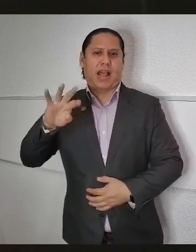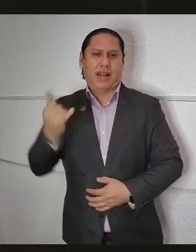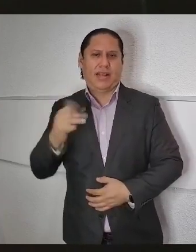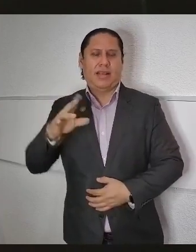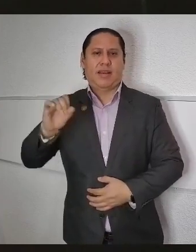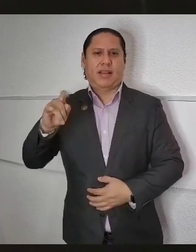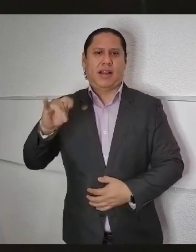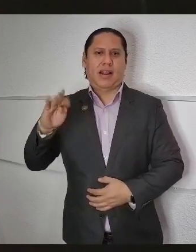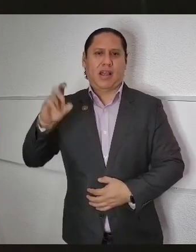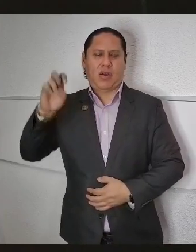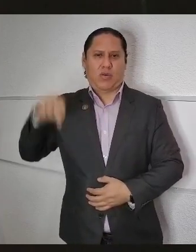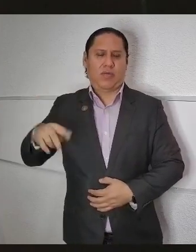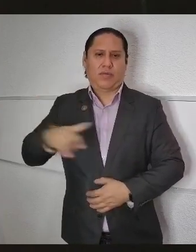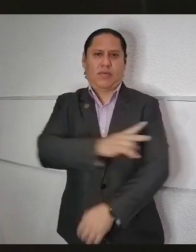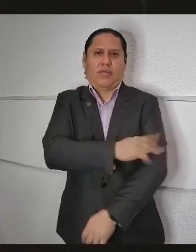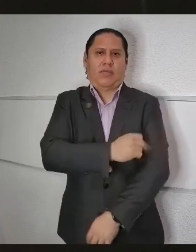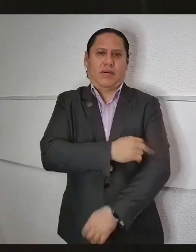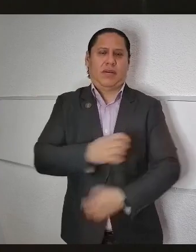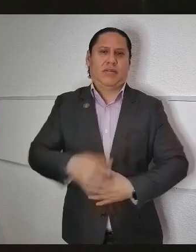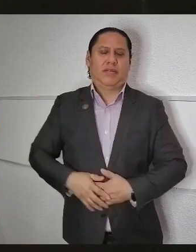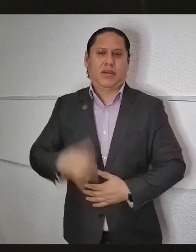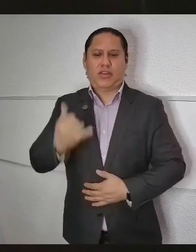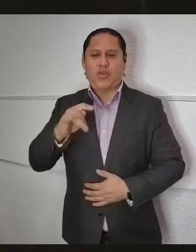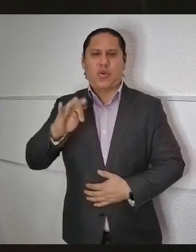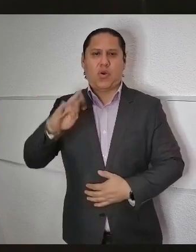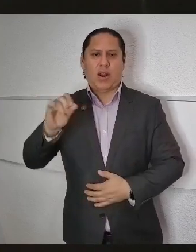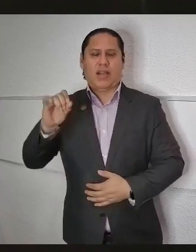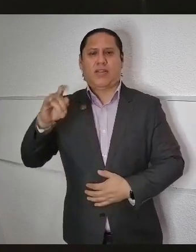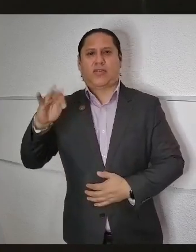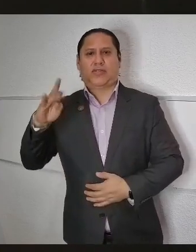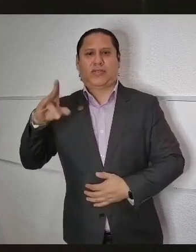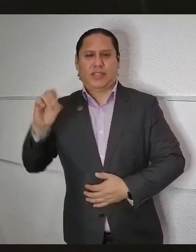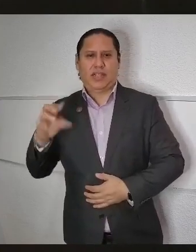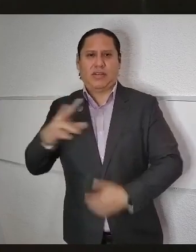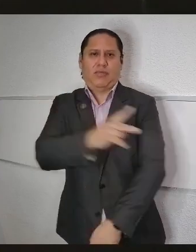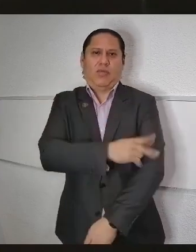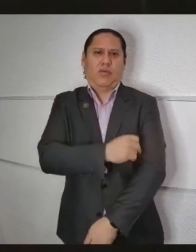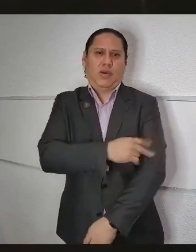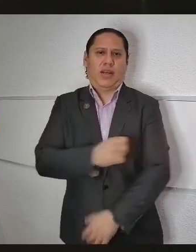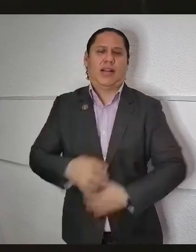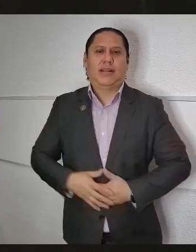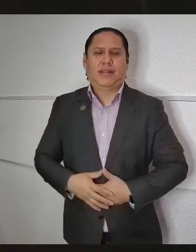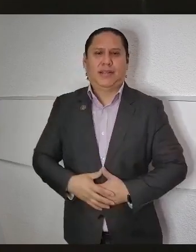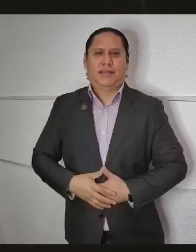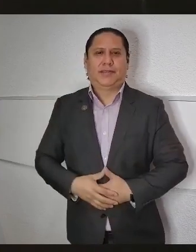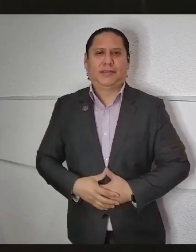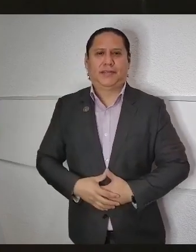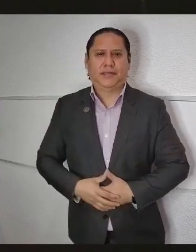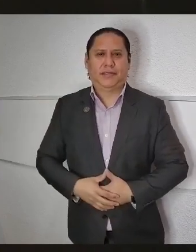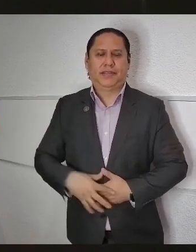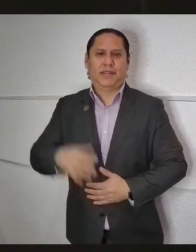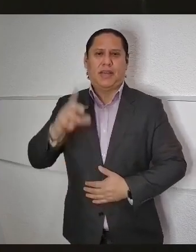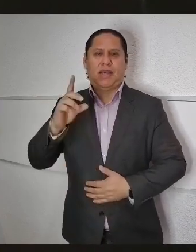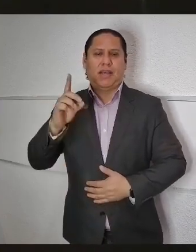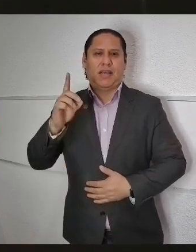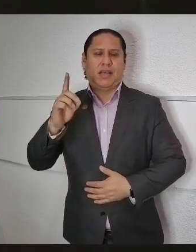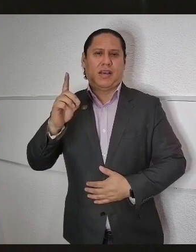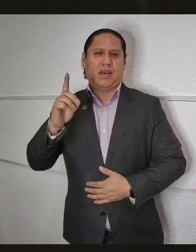de León Villar, vocal, diputada Yolanda del Rosario Correa González, vocal, y